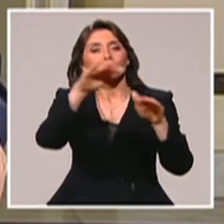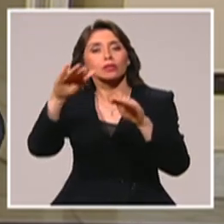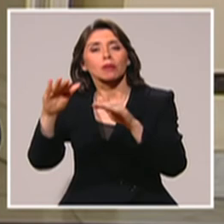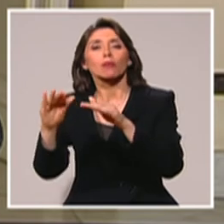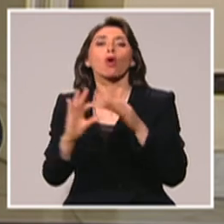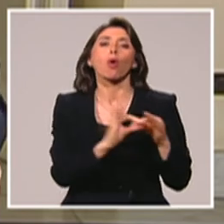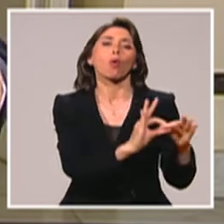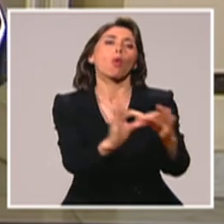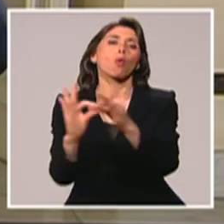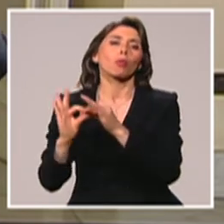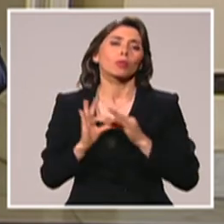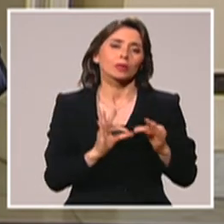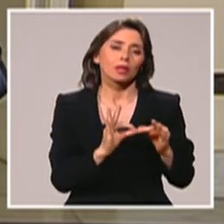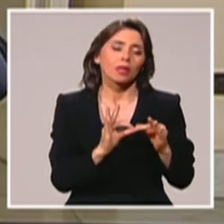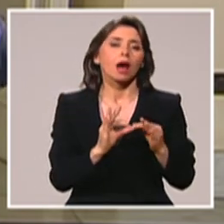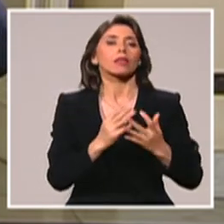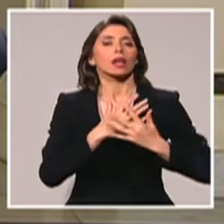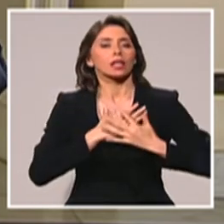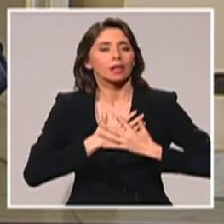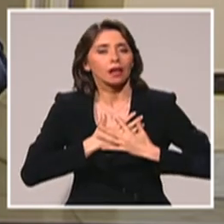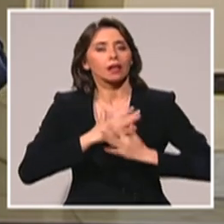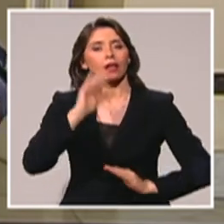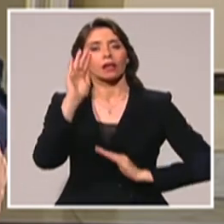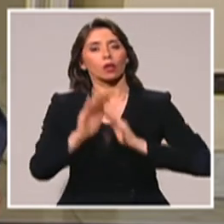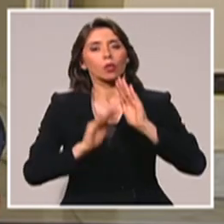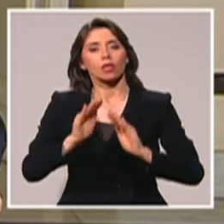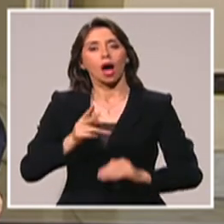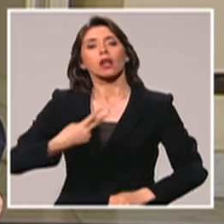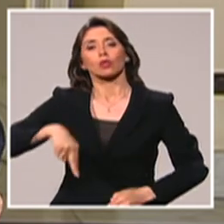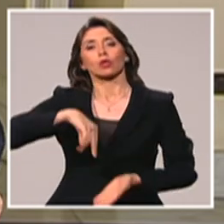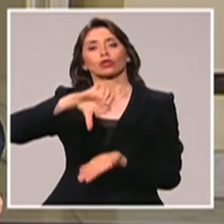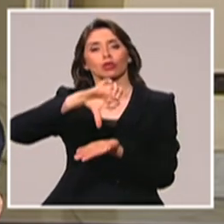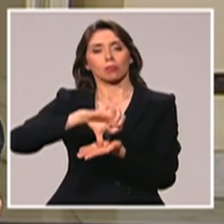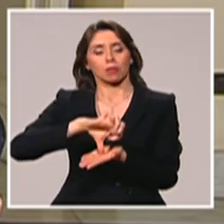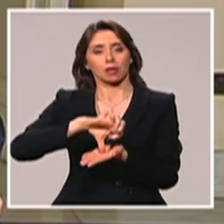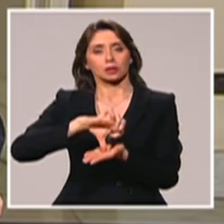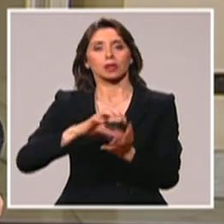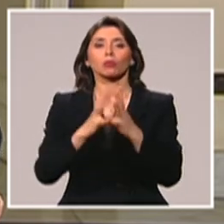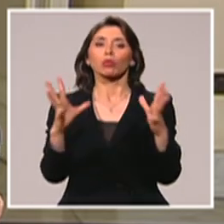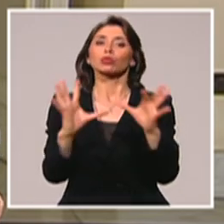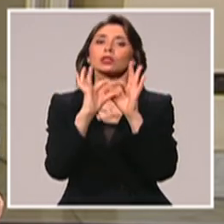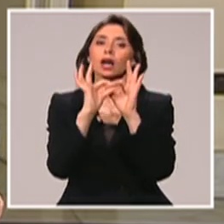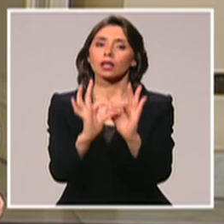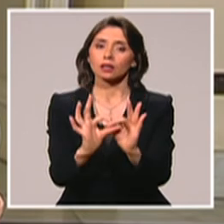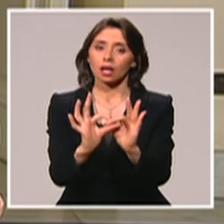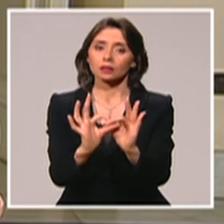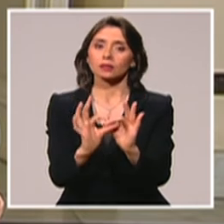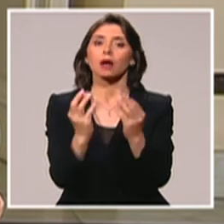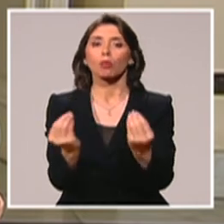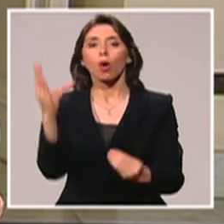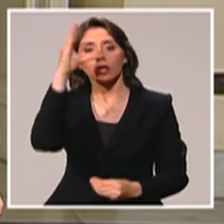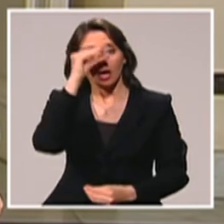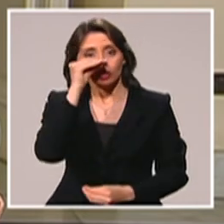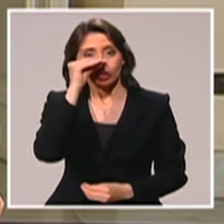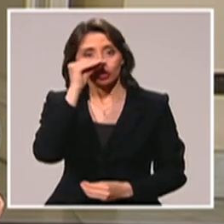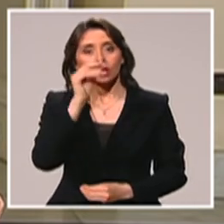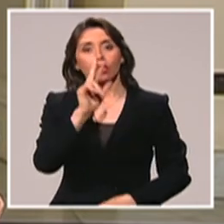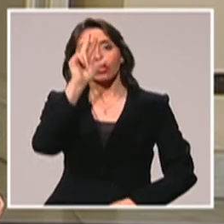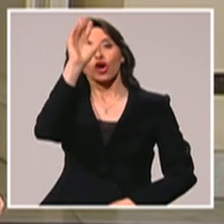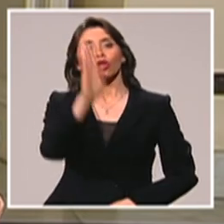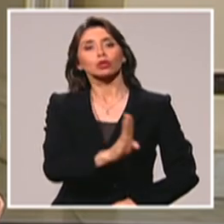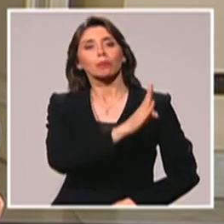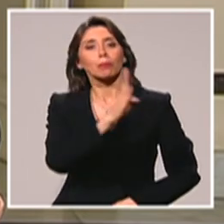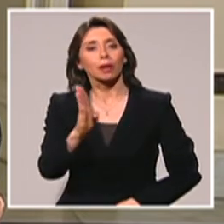unidad y a querer y cuidar a nuestro país muchas gracias buenas noches y que dios bendiga